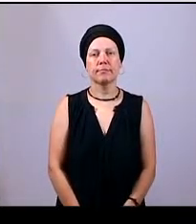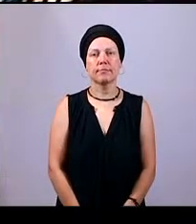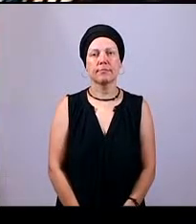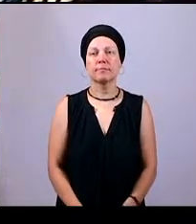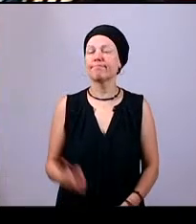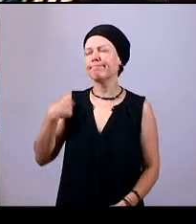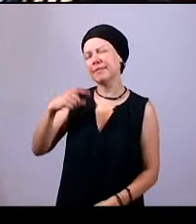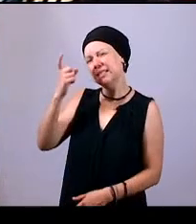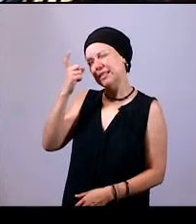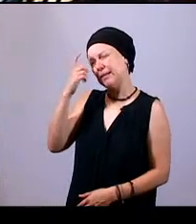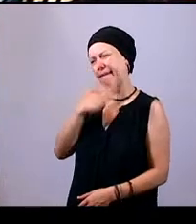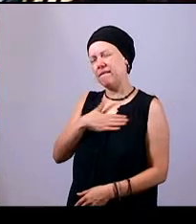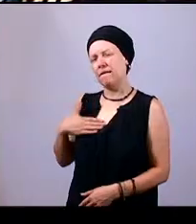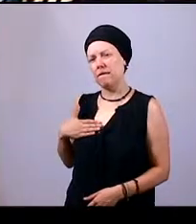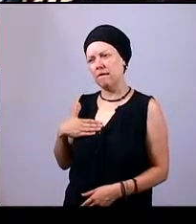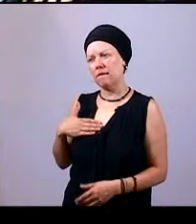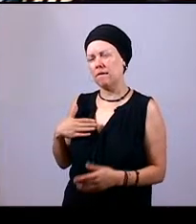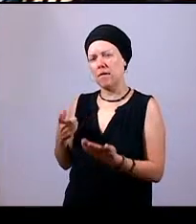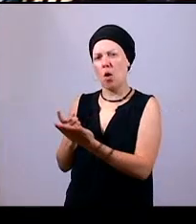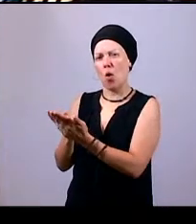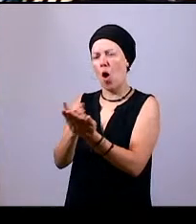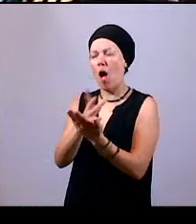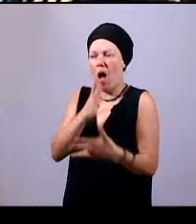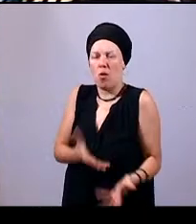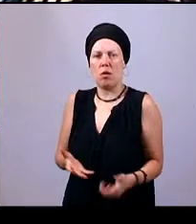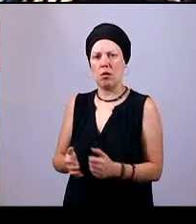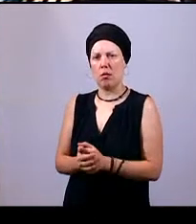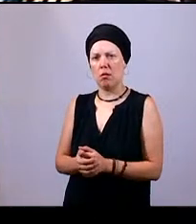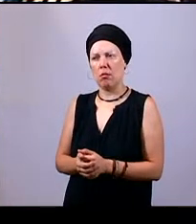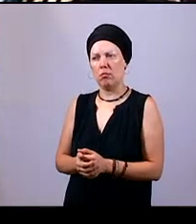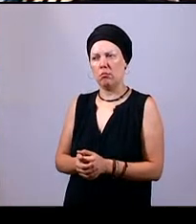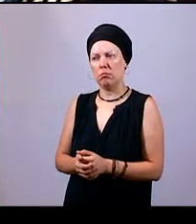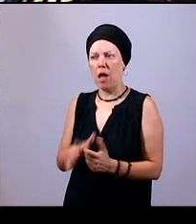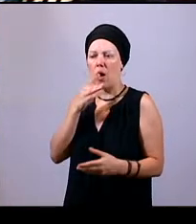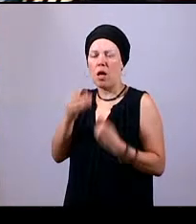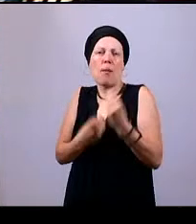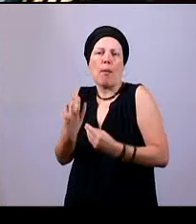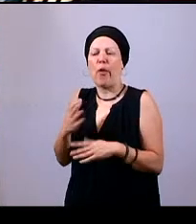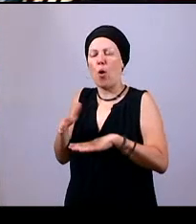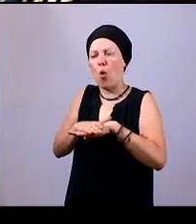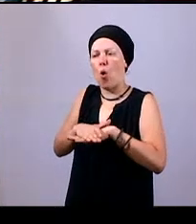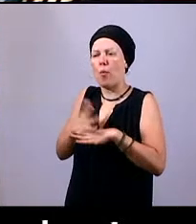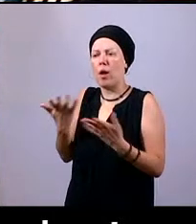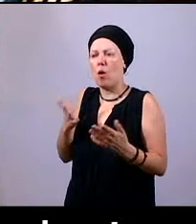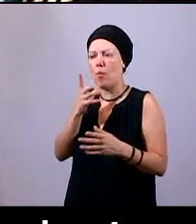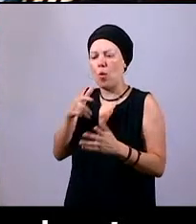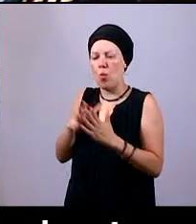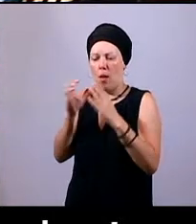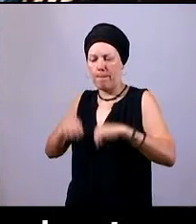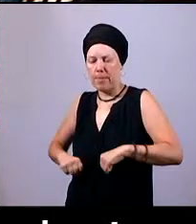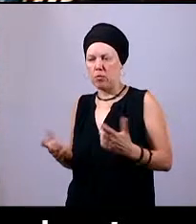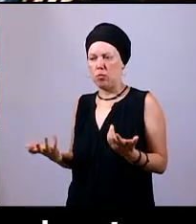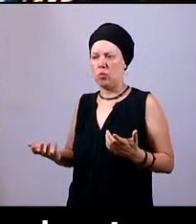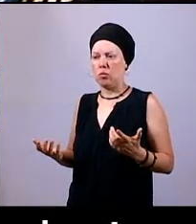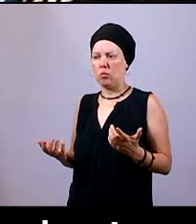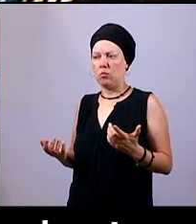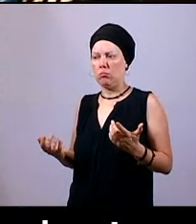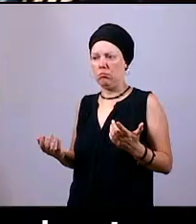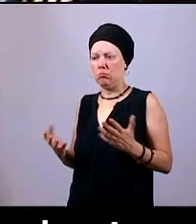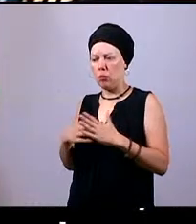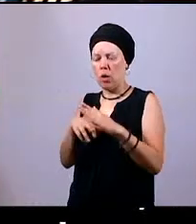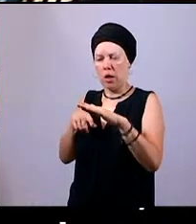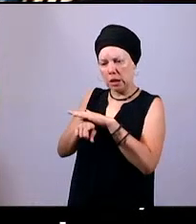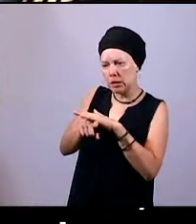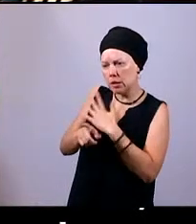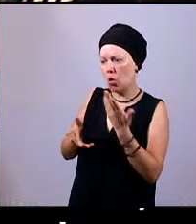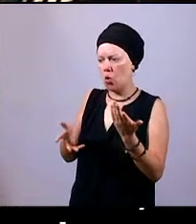Sí, yo quisiera saber cuál es la hoja de ruta ahora. Quiero decir, ¿cuál es la hoja de ruta por parte del Gobierno? Porque ha anunciado este pacto, pero imagino que tendrá que llevar unos trámites